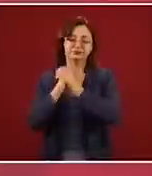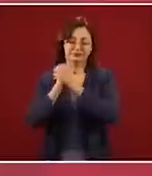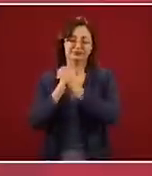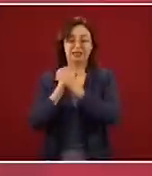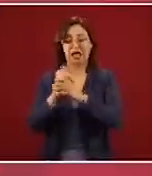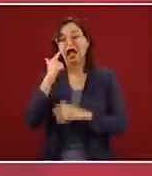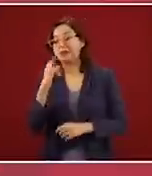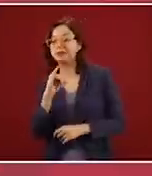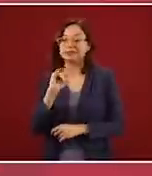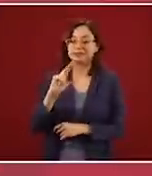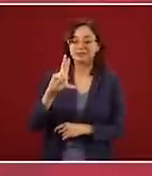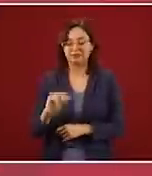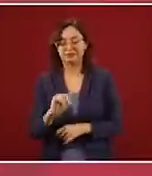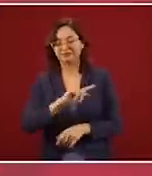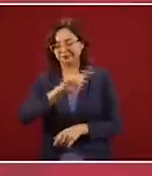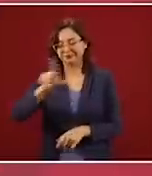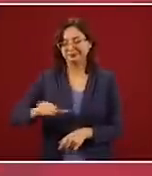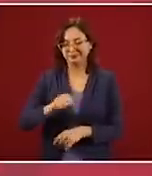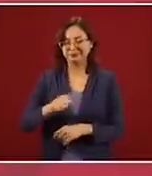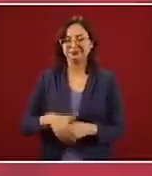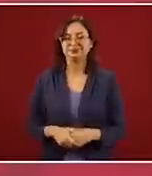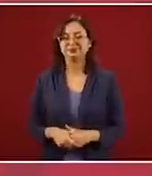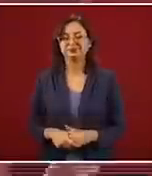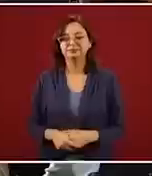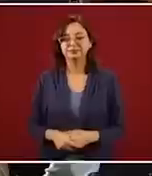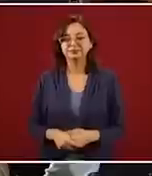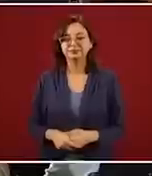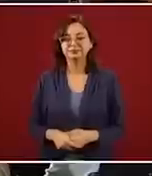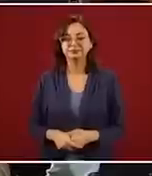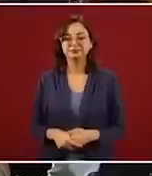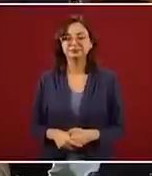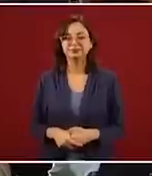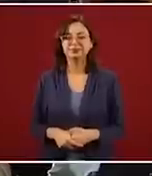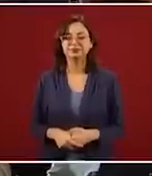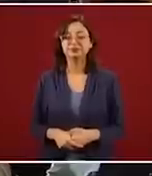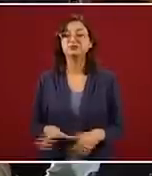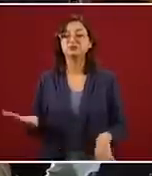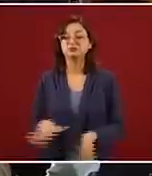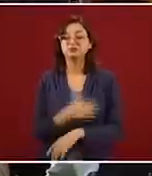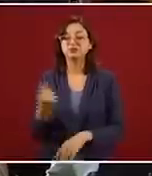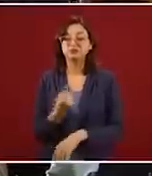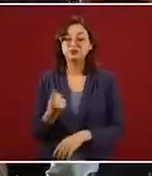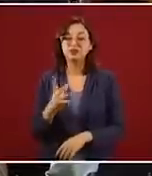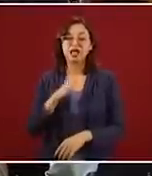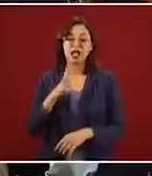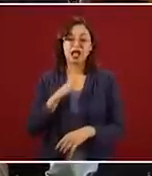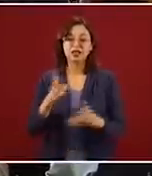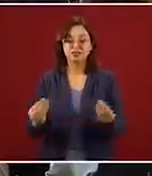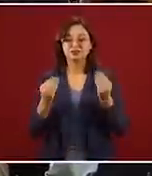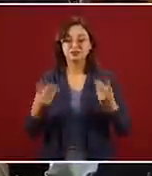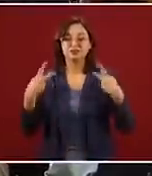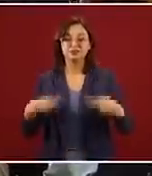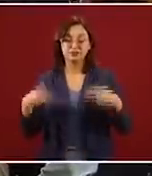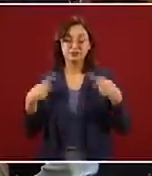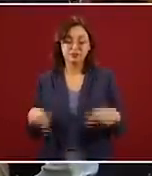Y esto repito, porque hay mucha gente,